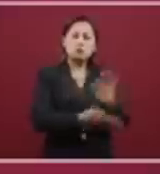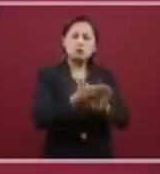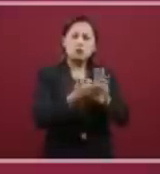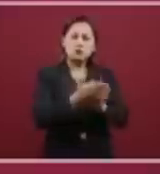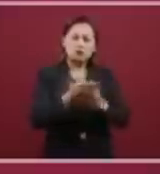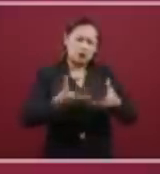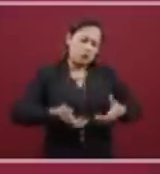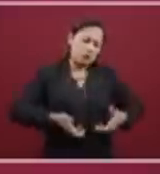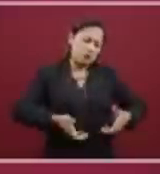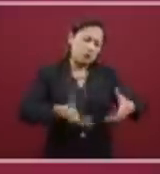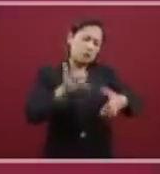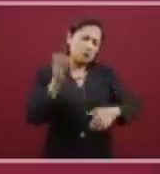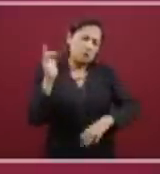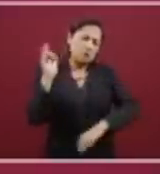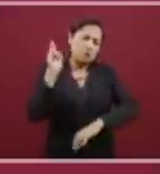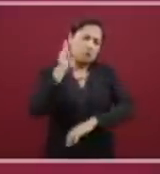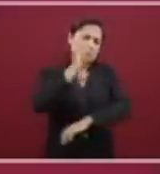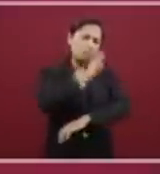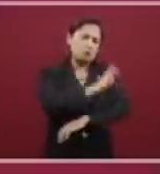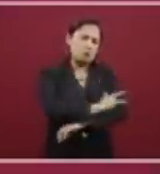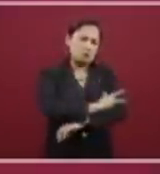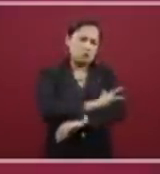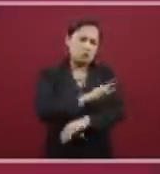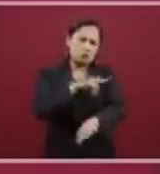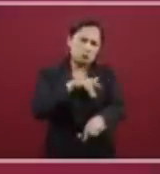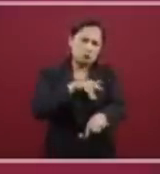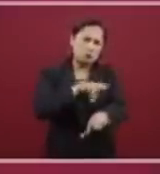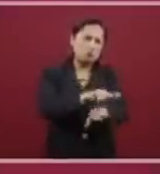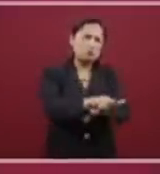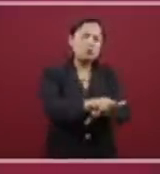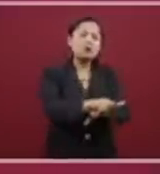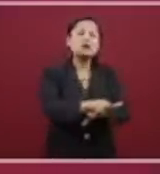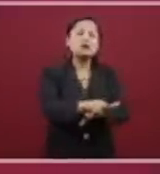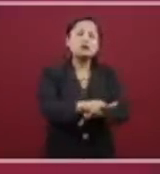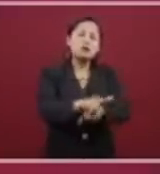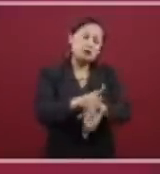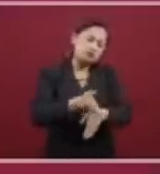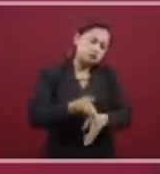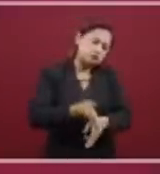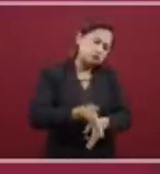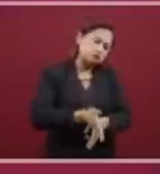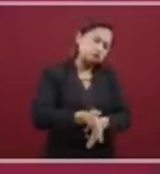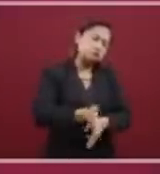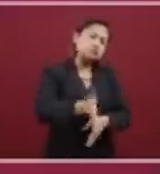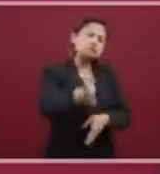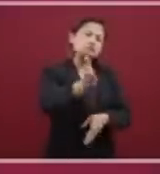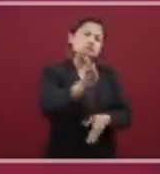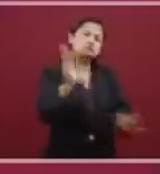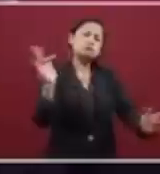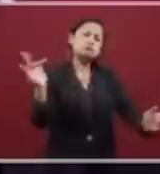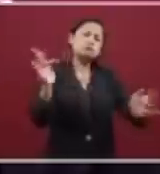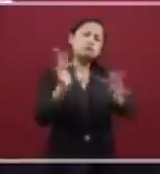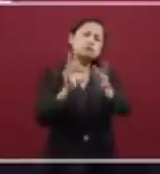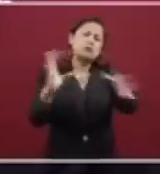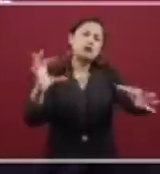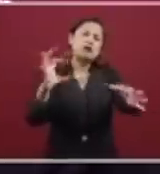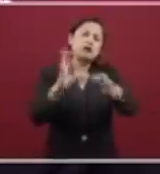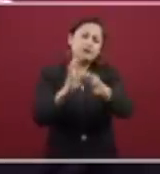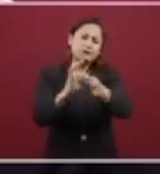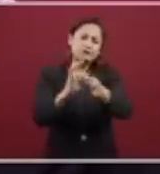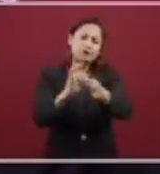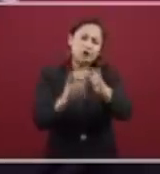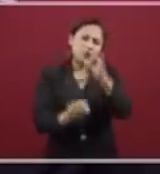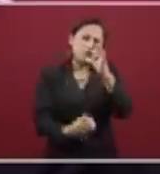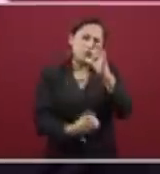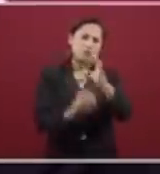central se le van a llevar hasta el nuevo aeropuerto e iban